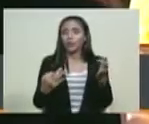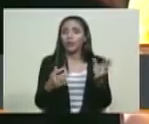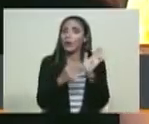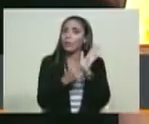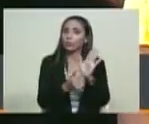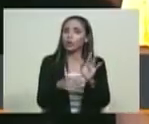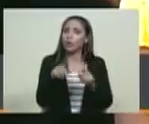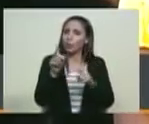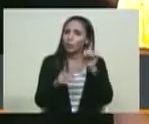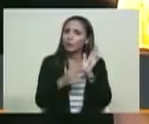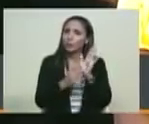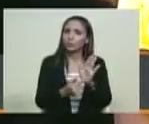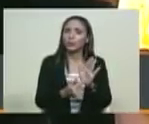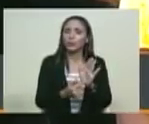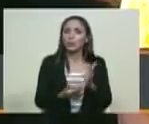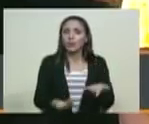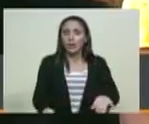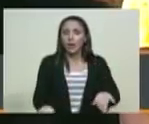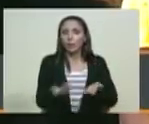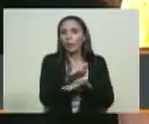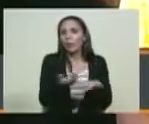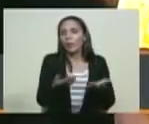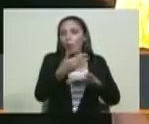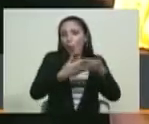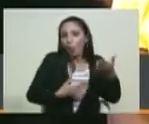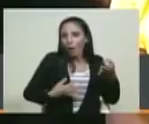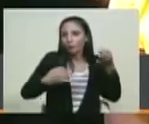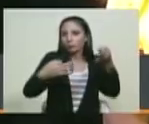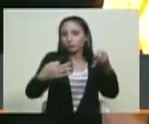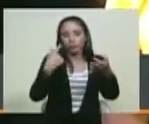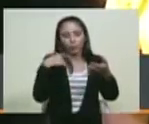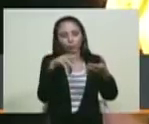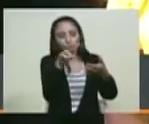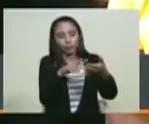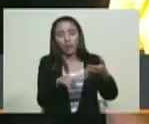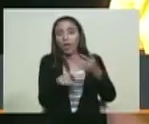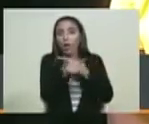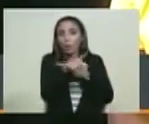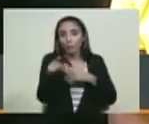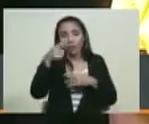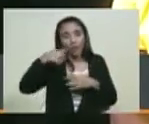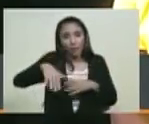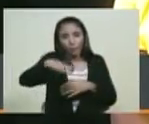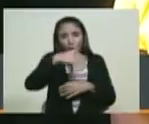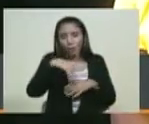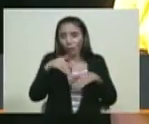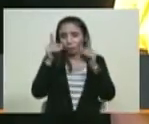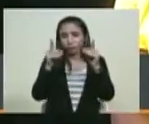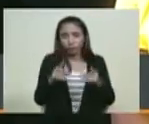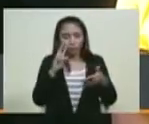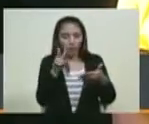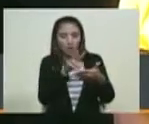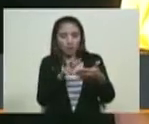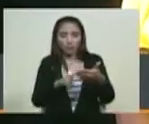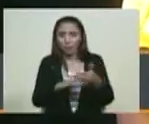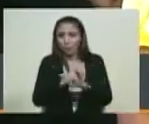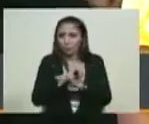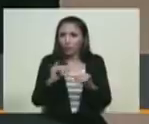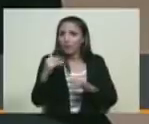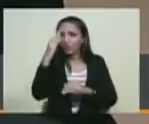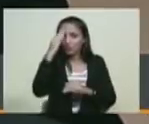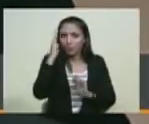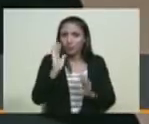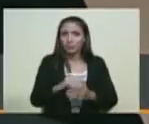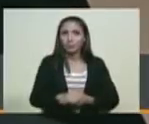voz, se las vamos a presentar por escrito, y yo creo que el pueblo ya internalizó esto. Esto no tiene retorno, no tiene vuelta atrás, más